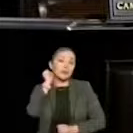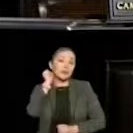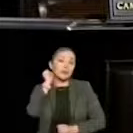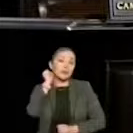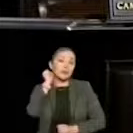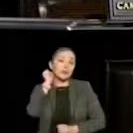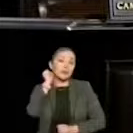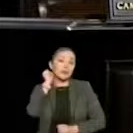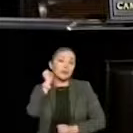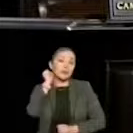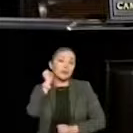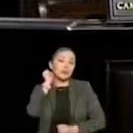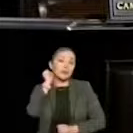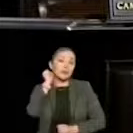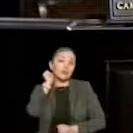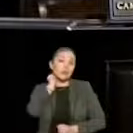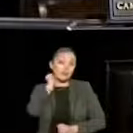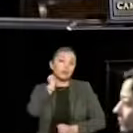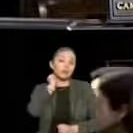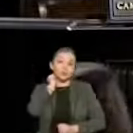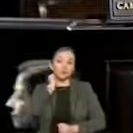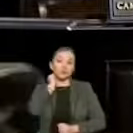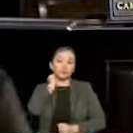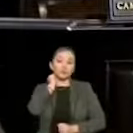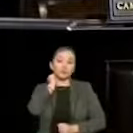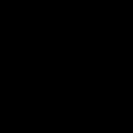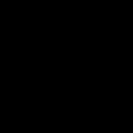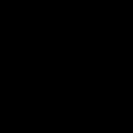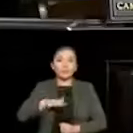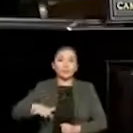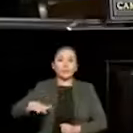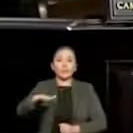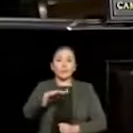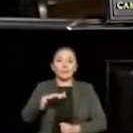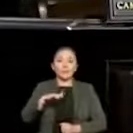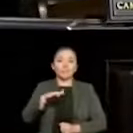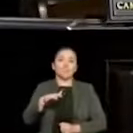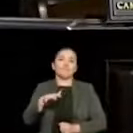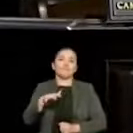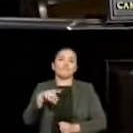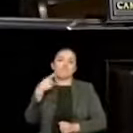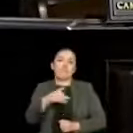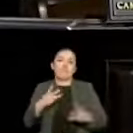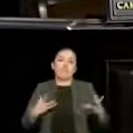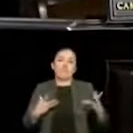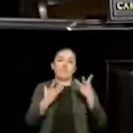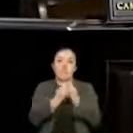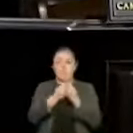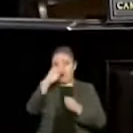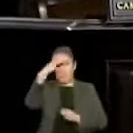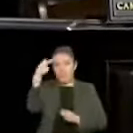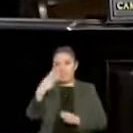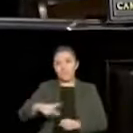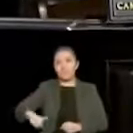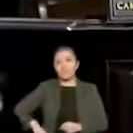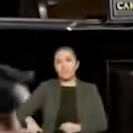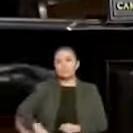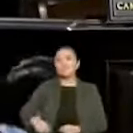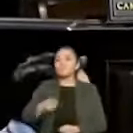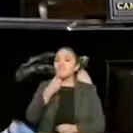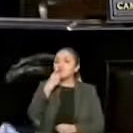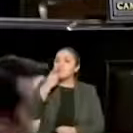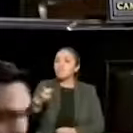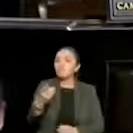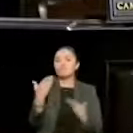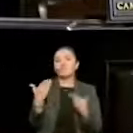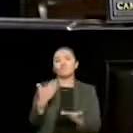Piña y Noroña se vieron las caras veamos el honorable Congreso de La Unión de los Estados Unidos Mexicanos expresa